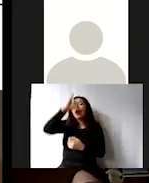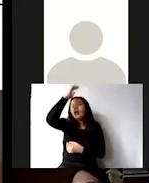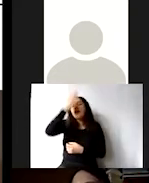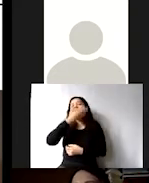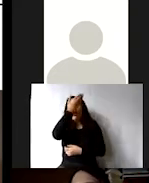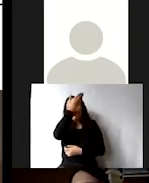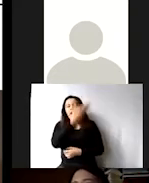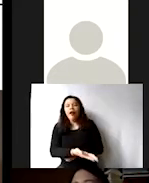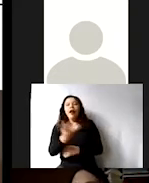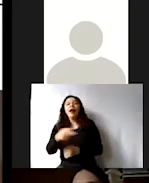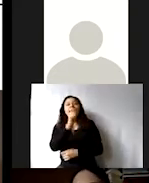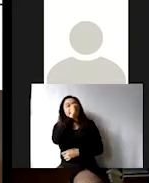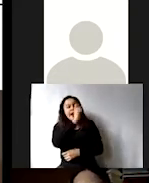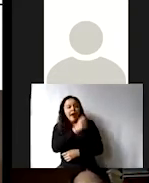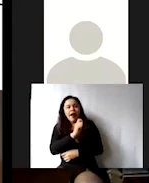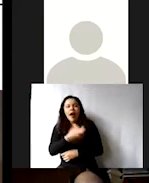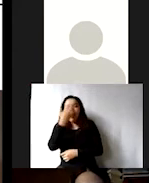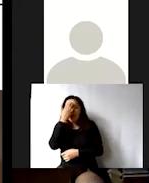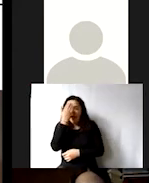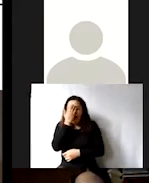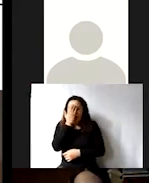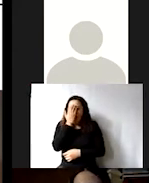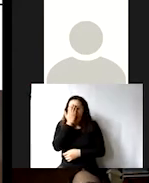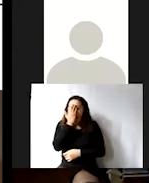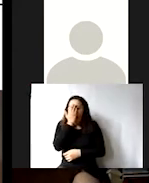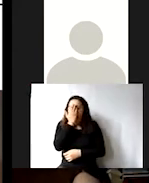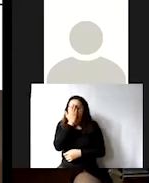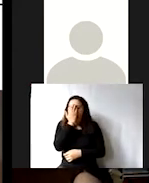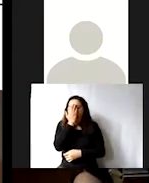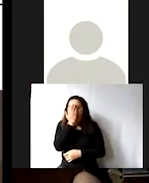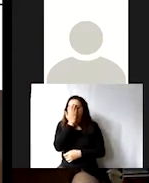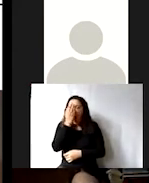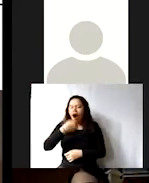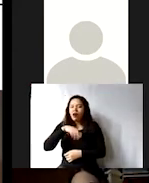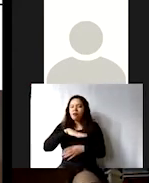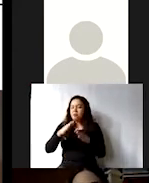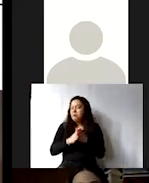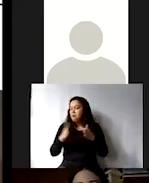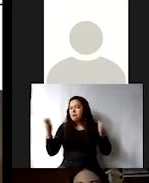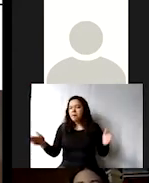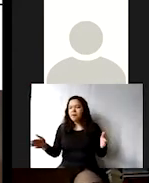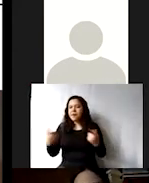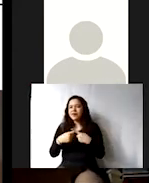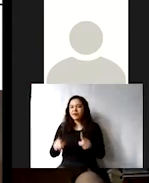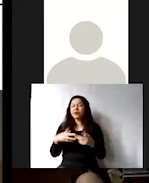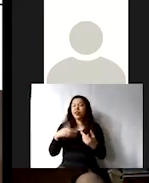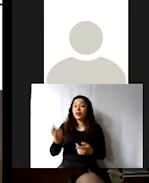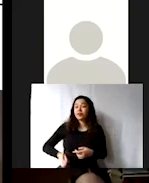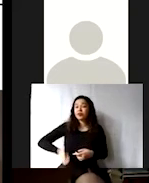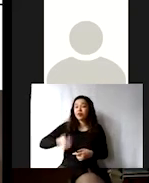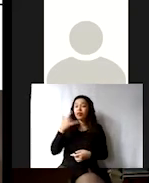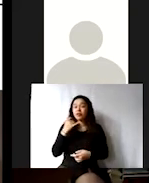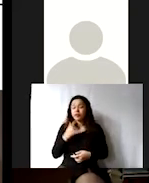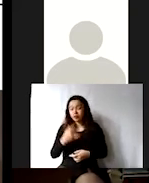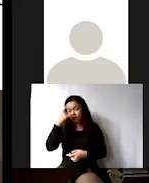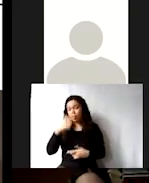a qué se refiere y que va más allá de nosotros y que es pues un primer esfuerzo de la humanidad para